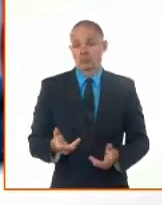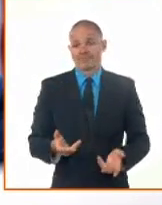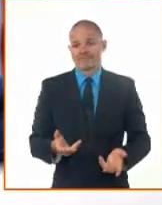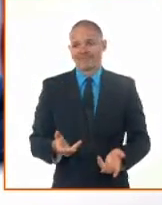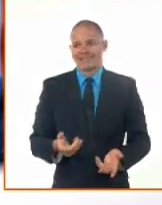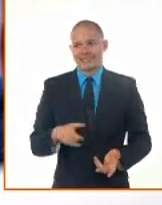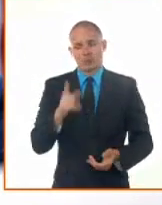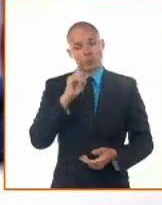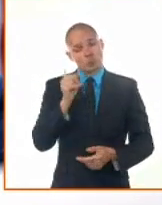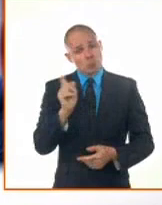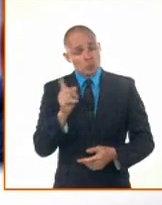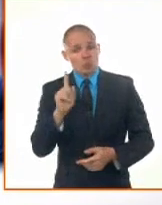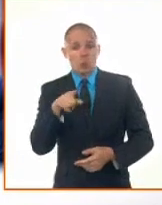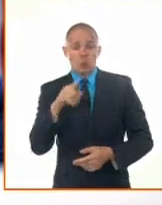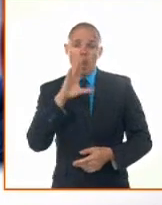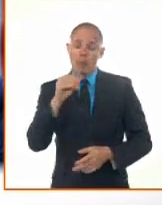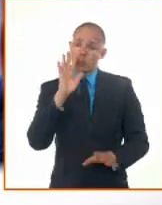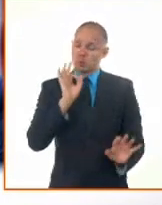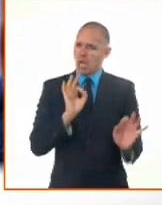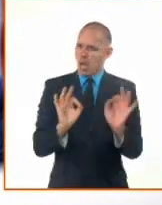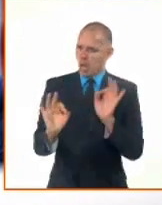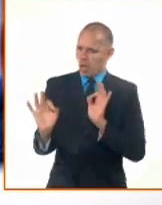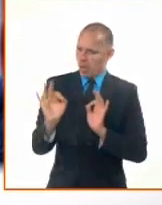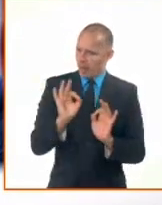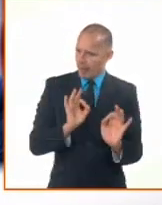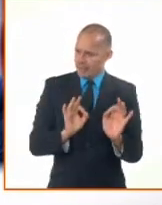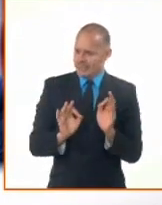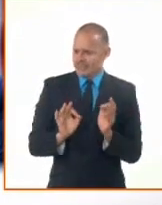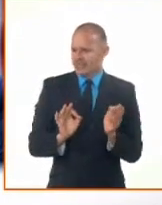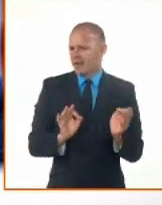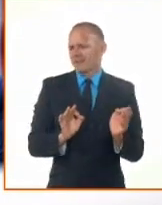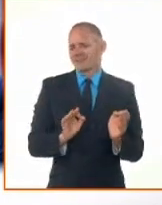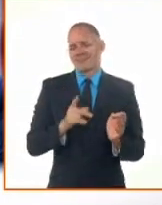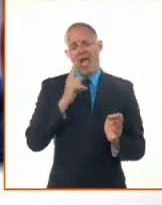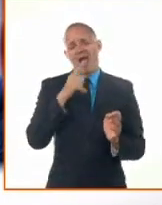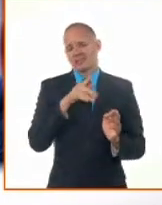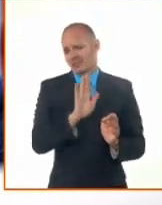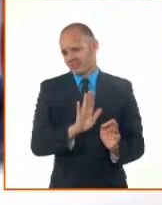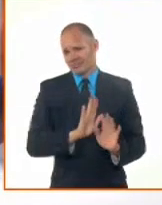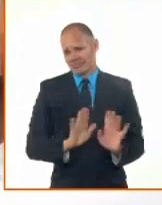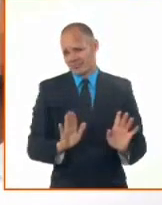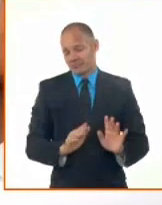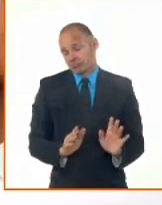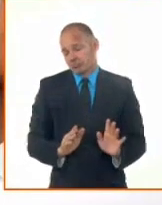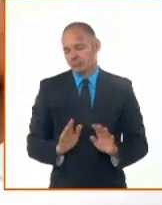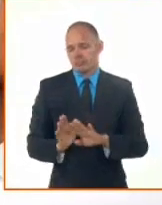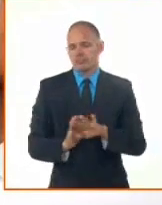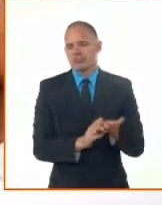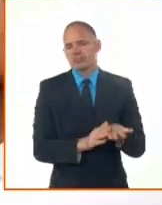comentario ese tipo de publicación pero ya lo hizo continuamos